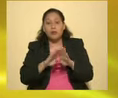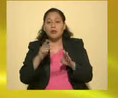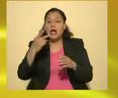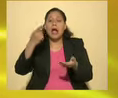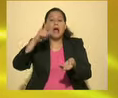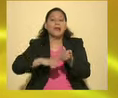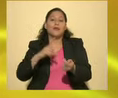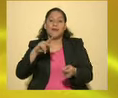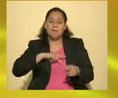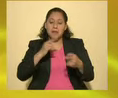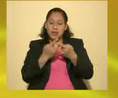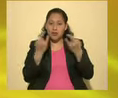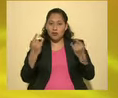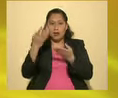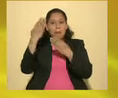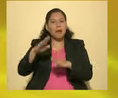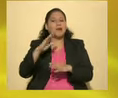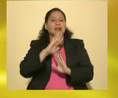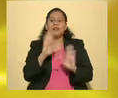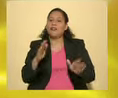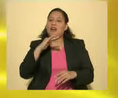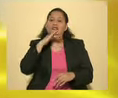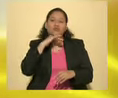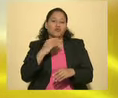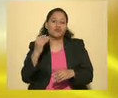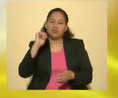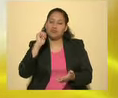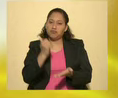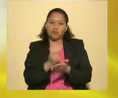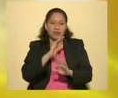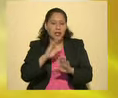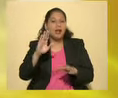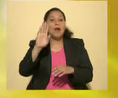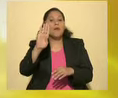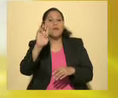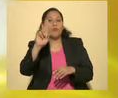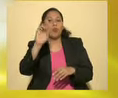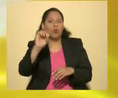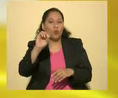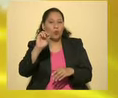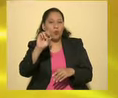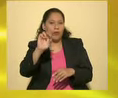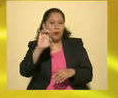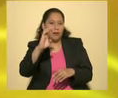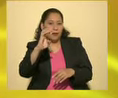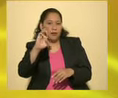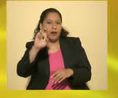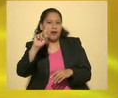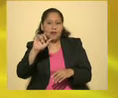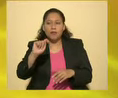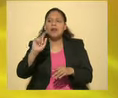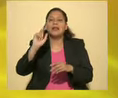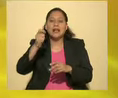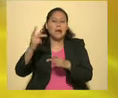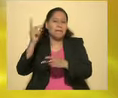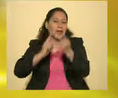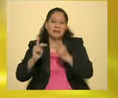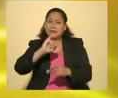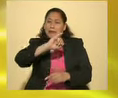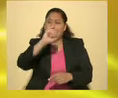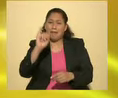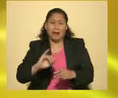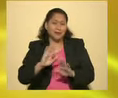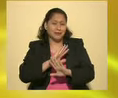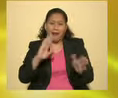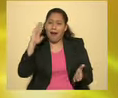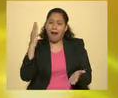historial crediticio. ¿En qué aspecto? ¿En qué aspecto? En que vas a estar en el buró de crédito y cuando quieras un préstamo... No te lo van a